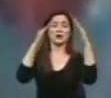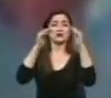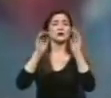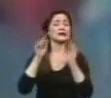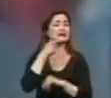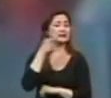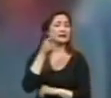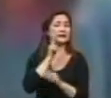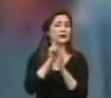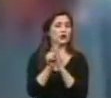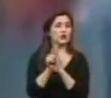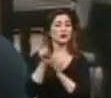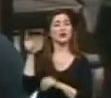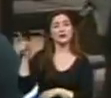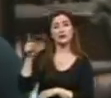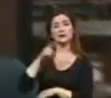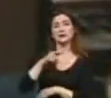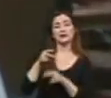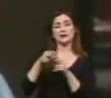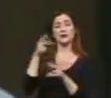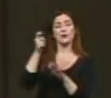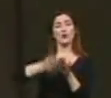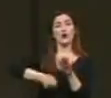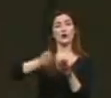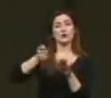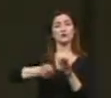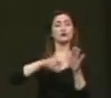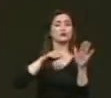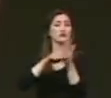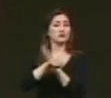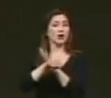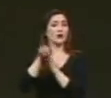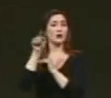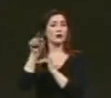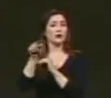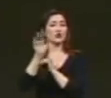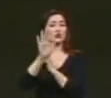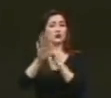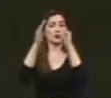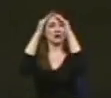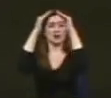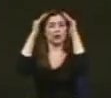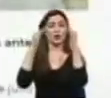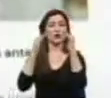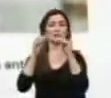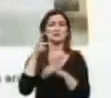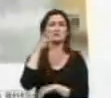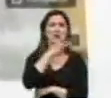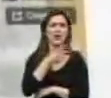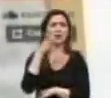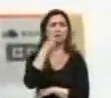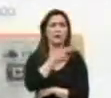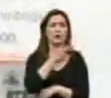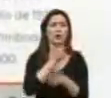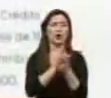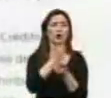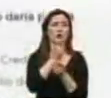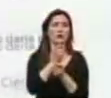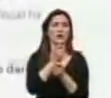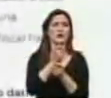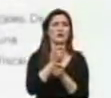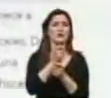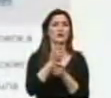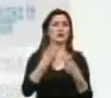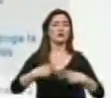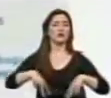Kladek denuncian que Chiriboga, como abogado del banco acreedor de la deuda de su casa, los engañó y terminó adquiriéndola en menos de la